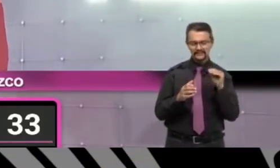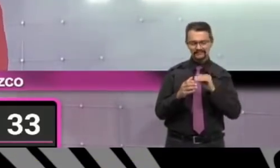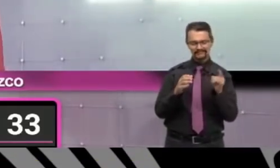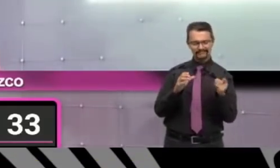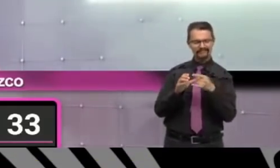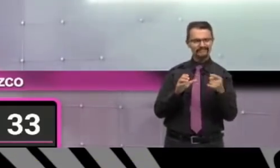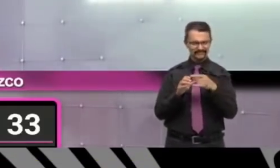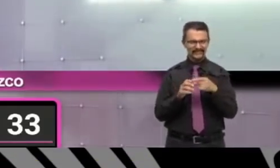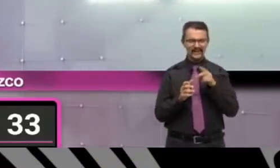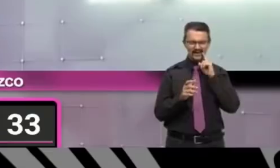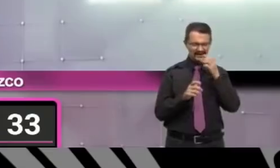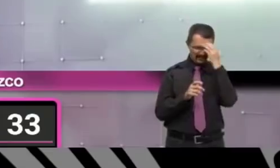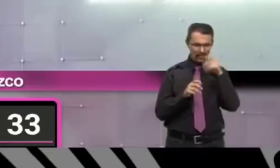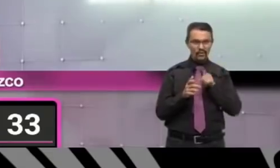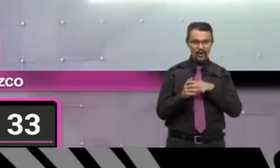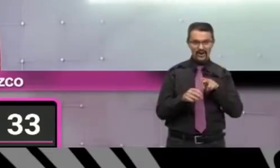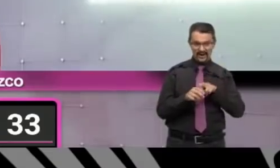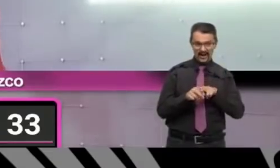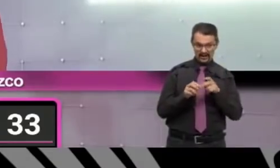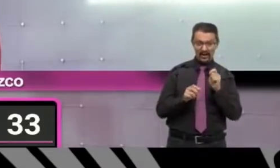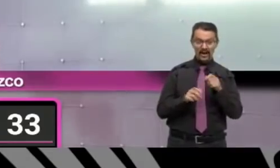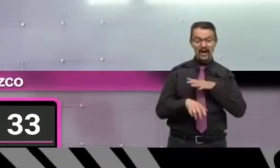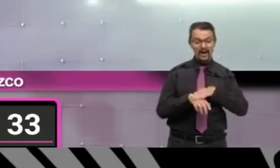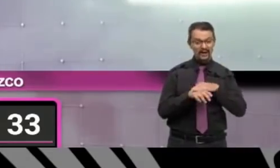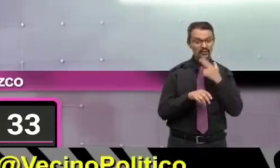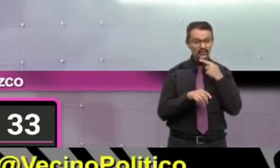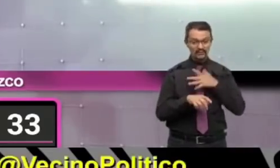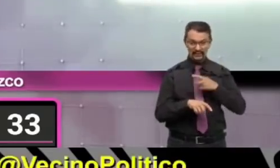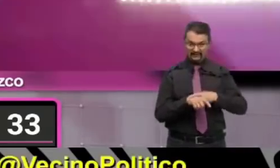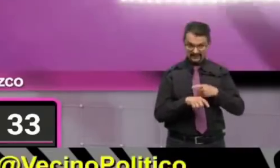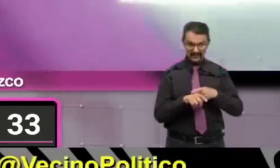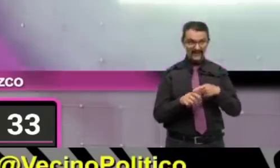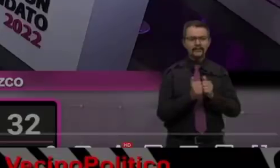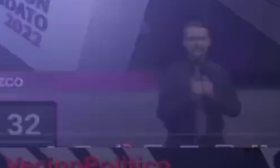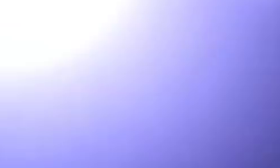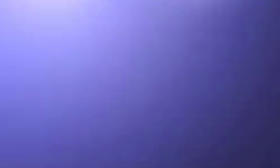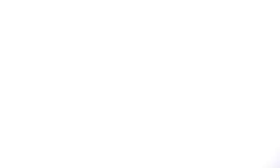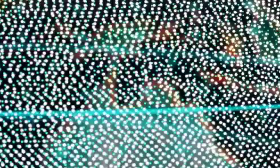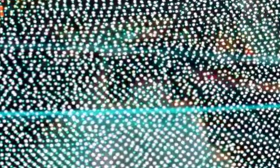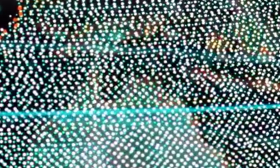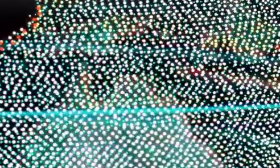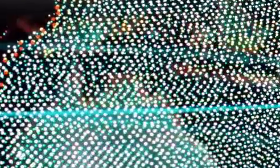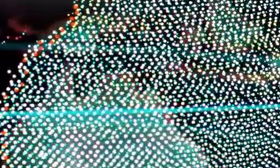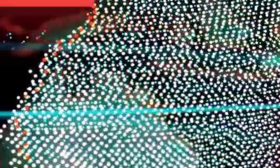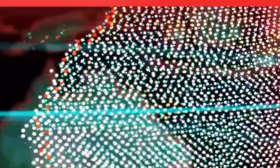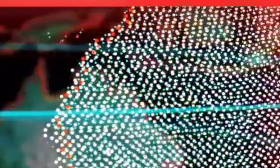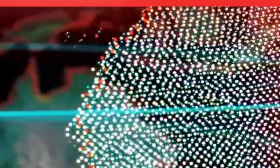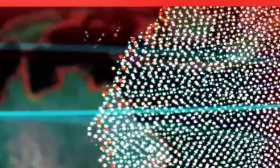comemos y desde luego que estaremos en nuestra libertad de decidir, como en cualquier país que respeta las garantías, ¿no?